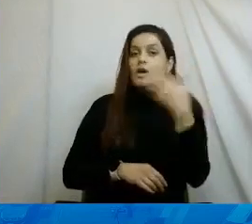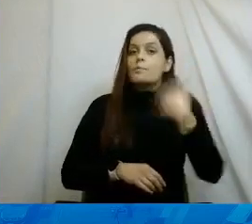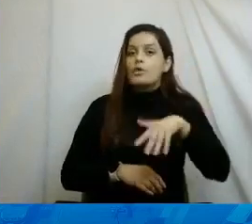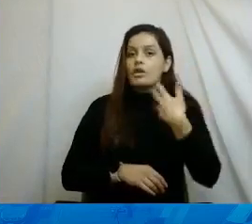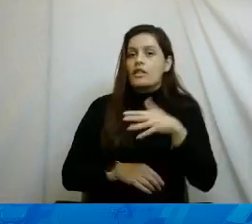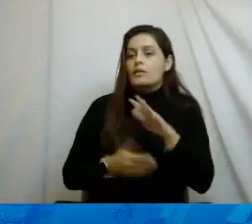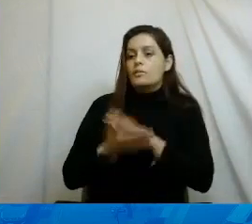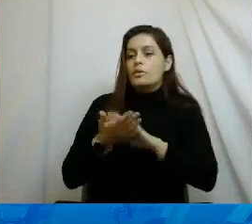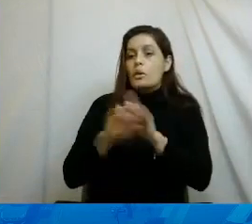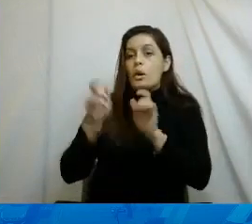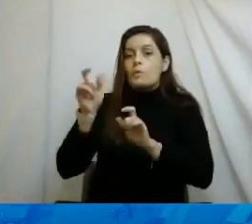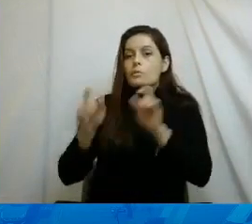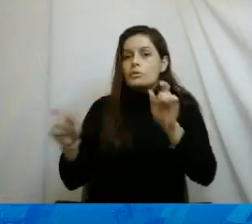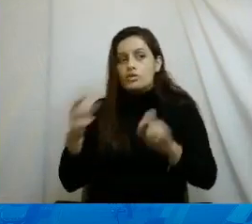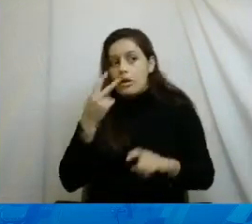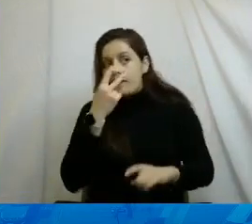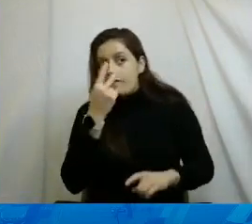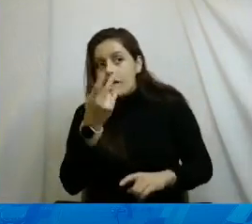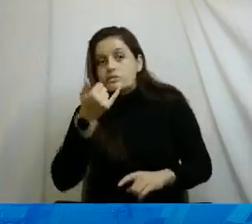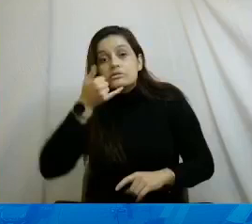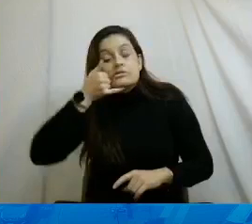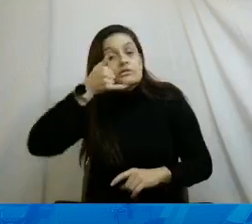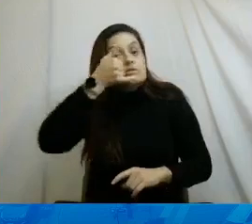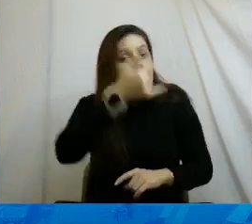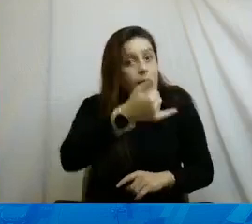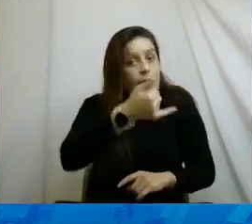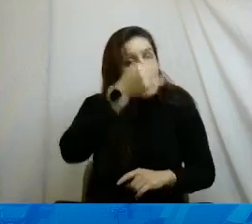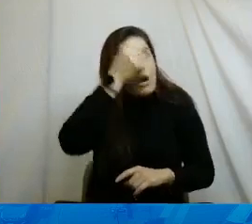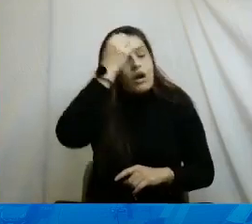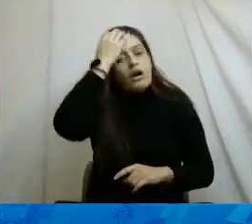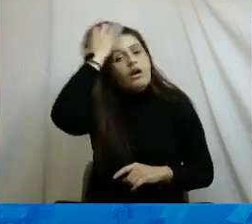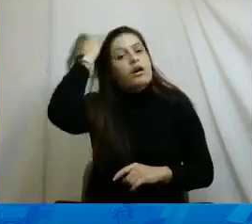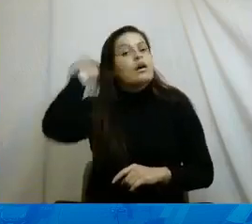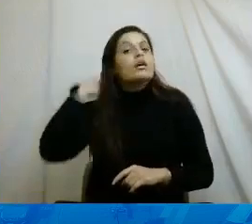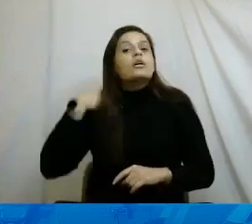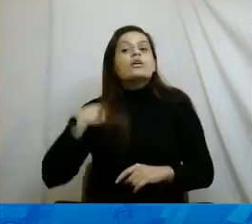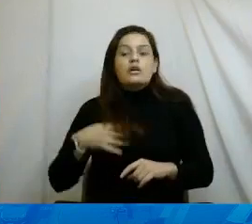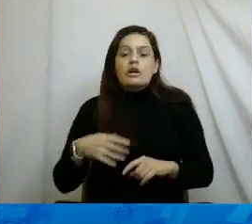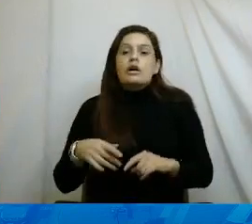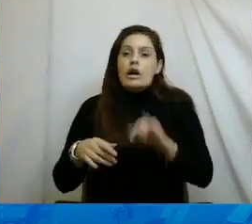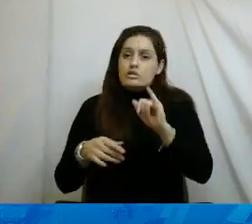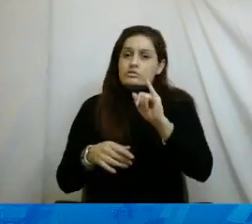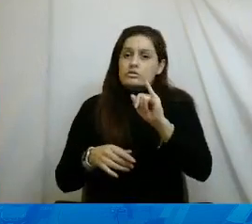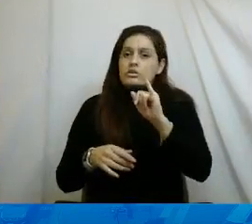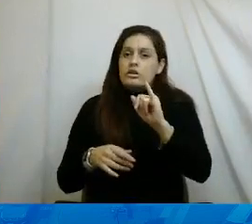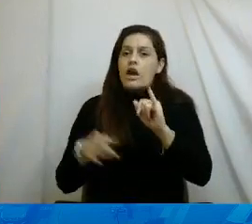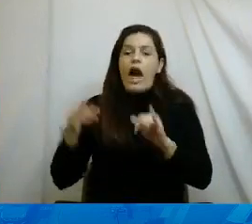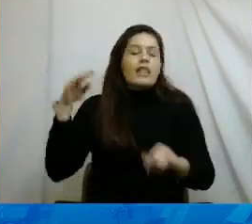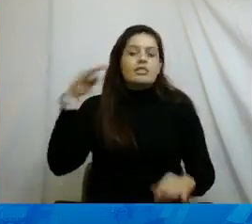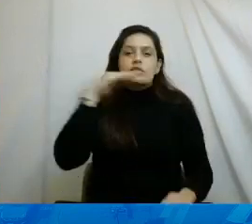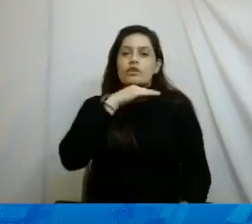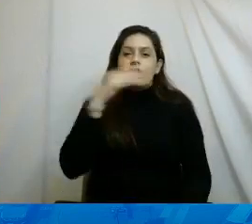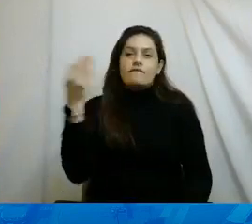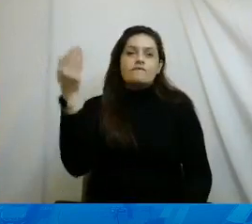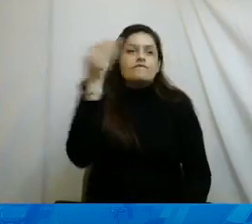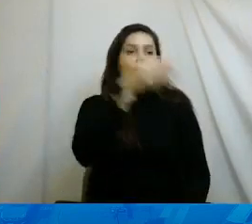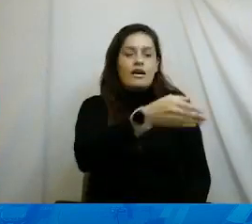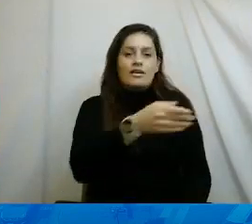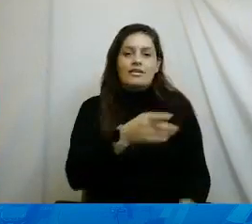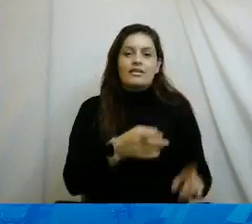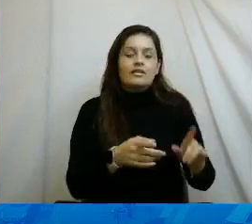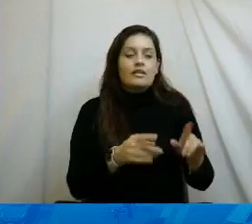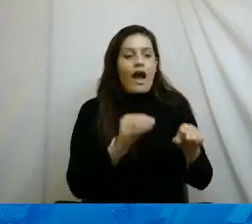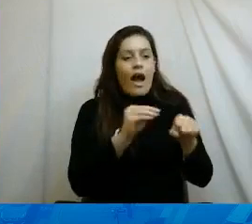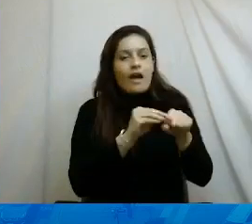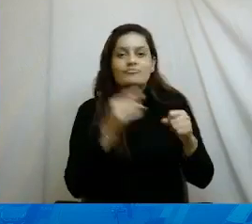frente a estos llamados y nos hemos encontrado con casos de personas que no aceptan, por ejemplo, ser